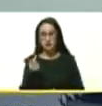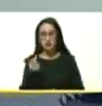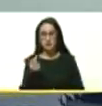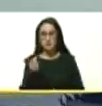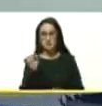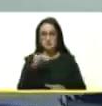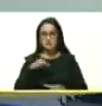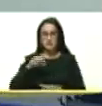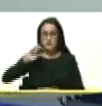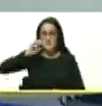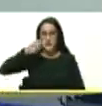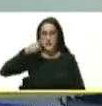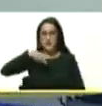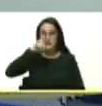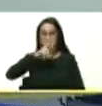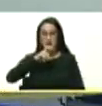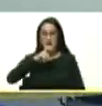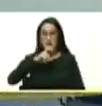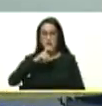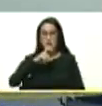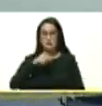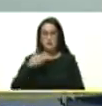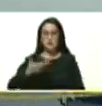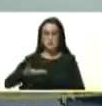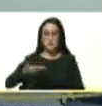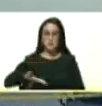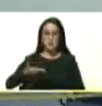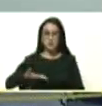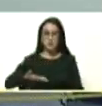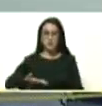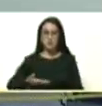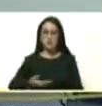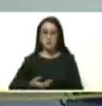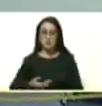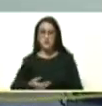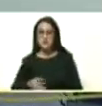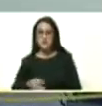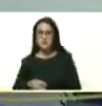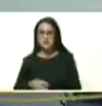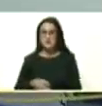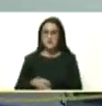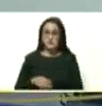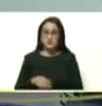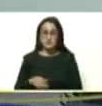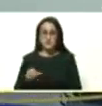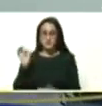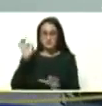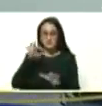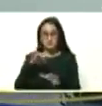maíz este año ha sido una cosecha muy, muy importante. Logramos sembrar